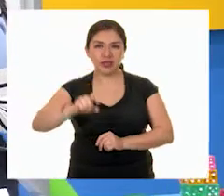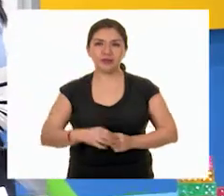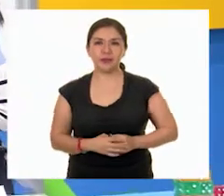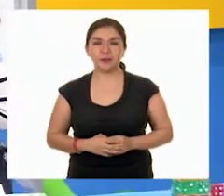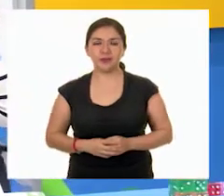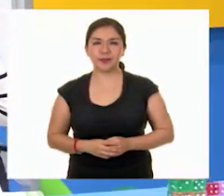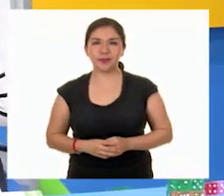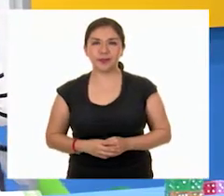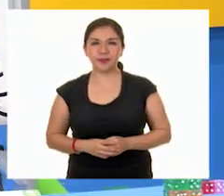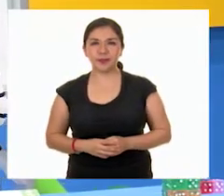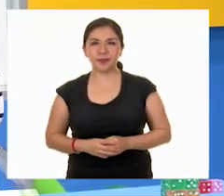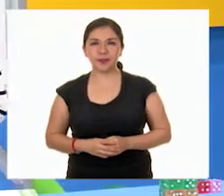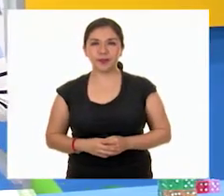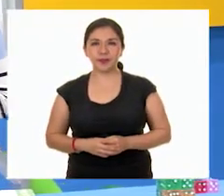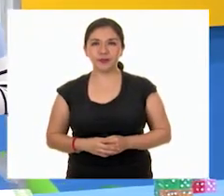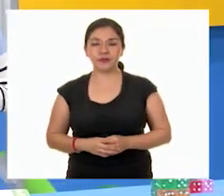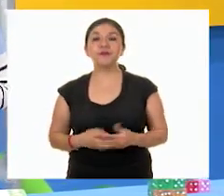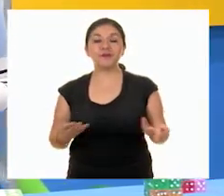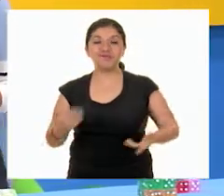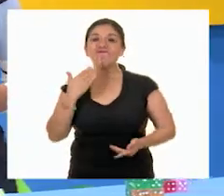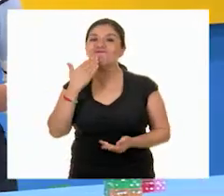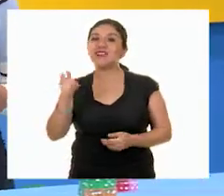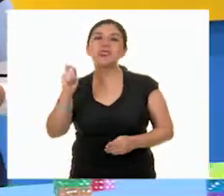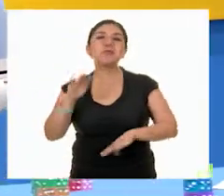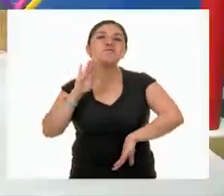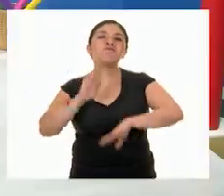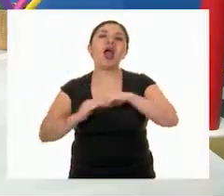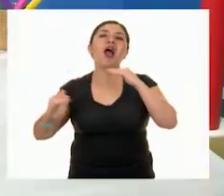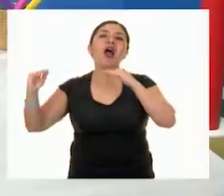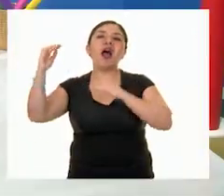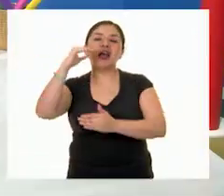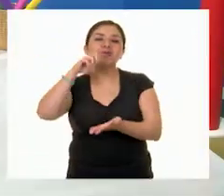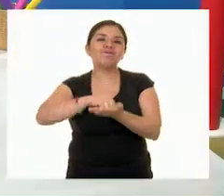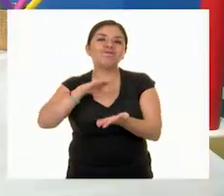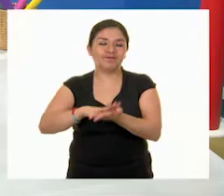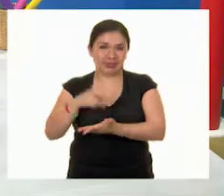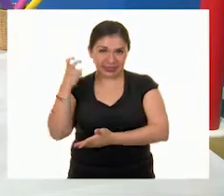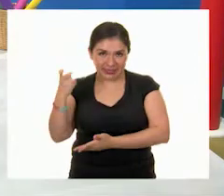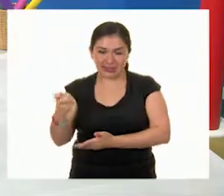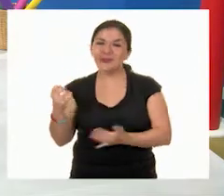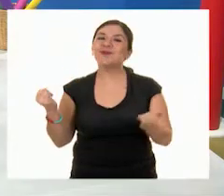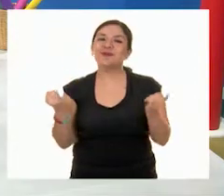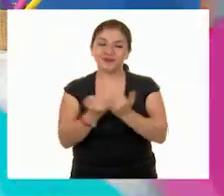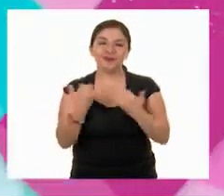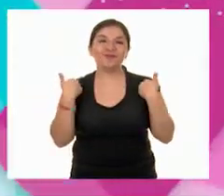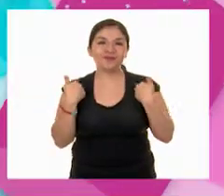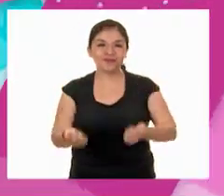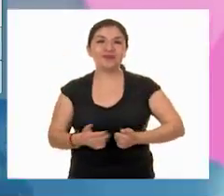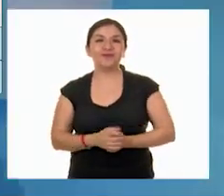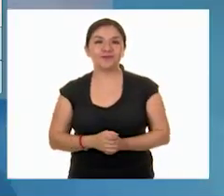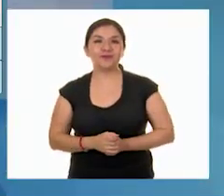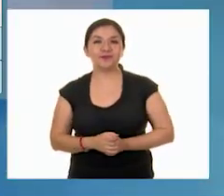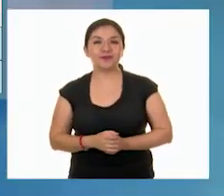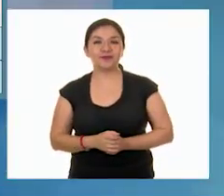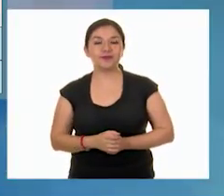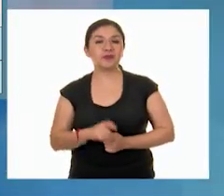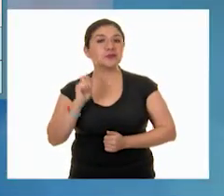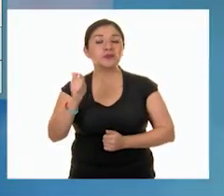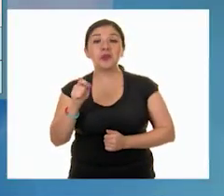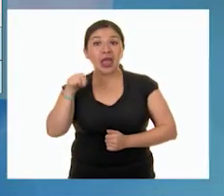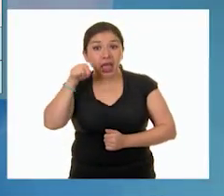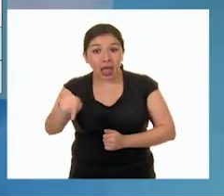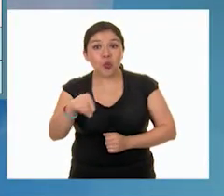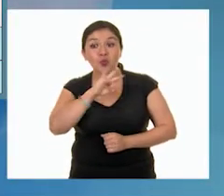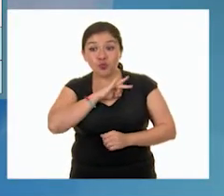20. 20. Muy bien. Se pasó. Ya lo tenemos registrado, exactamente. Sí, y ya vimos que no nos